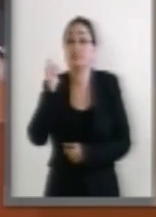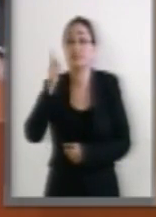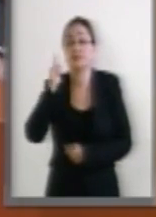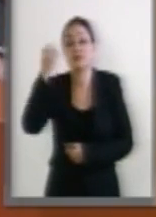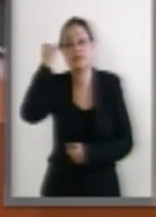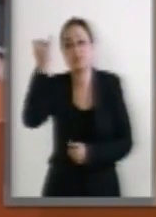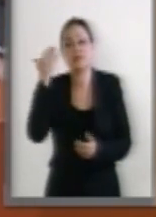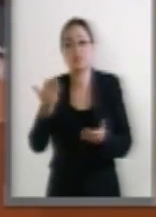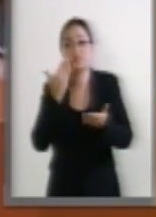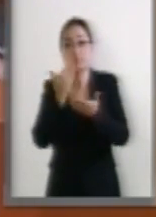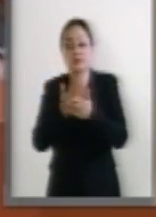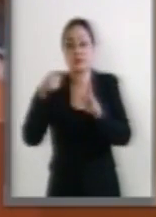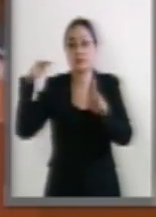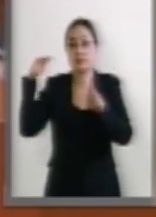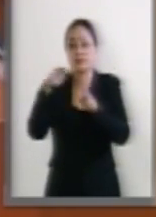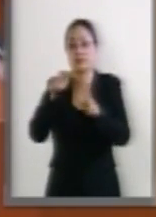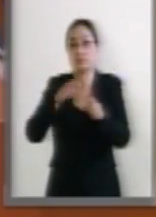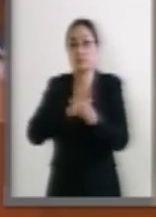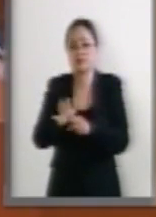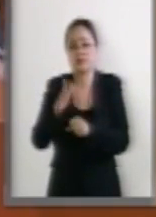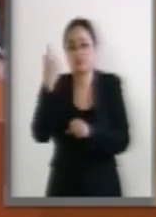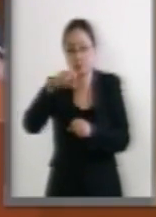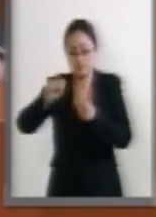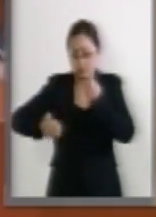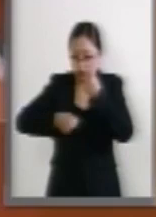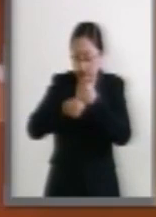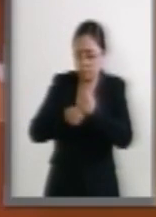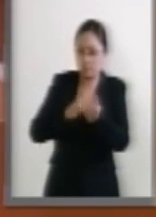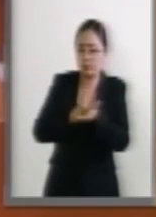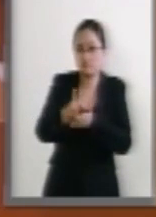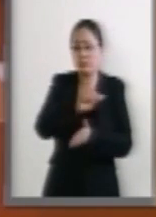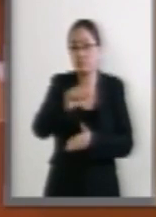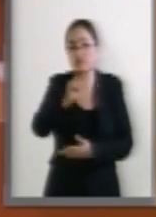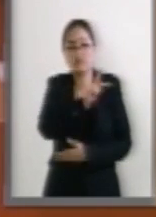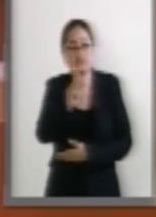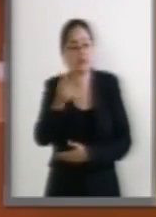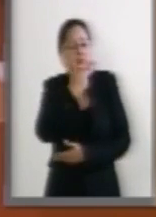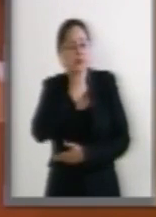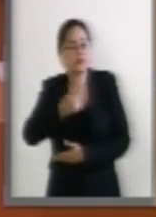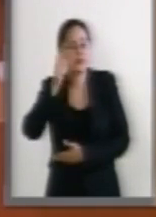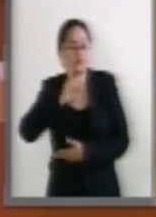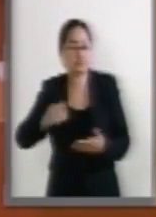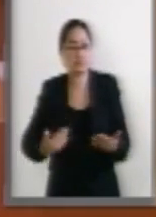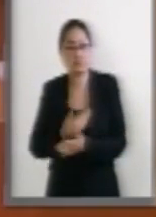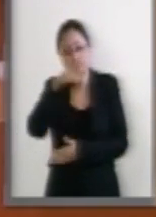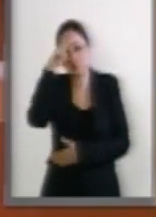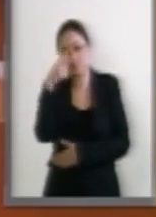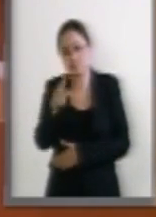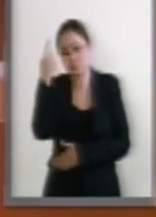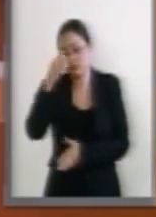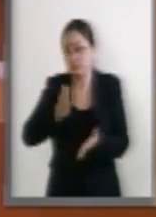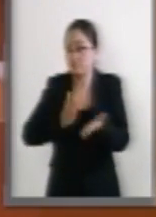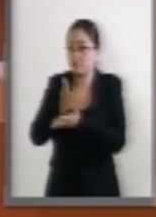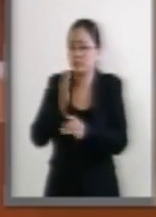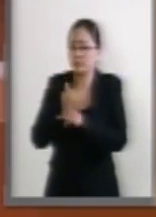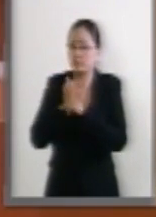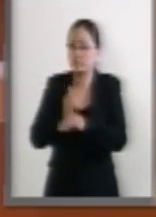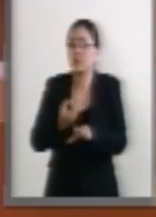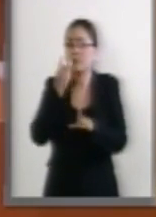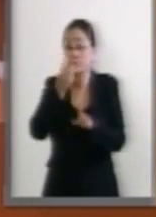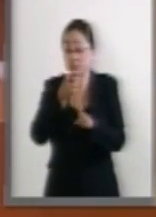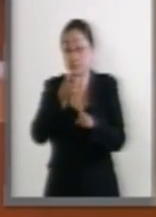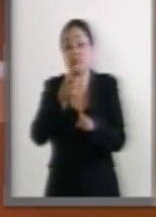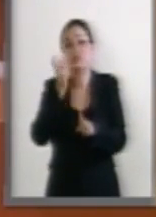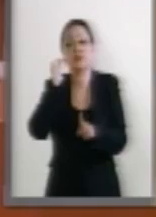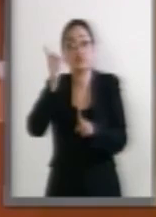iniciativa, que tiene por objeto fortalecer el derecho de las y de los ciudadanos acceso a la información,